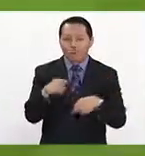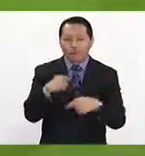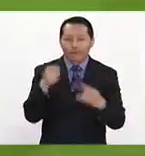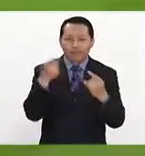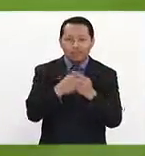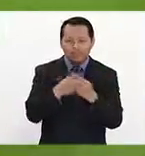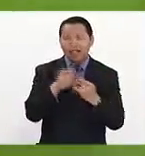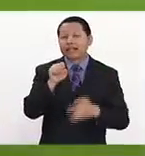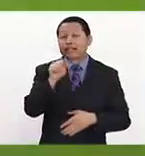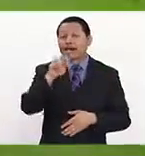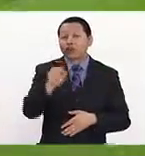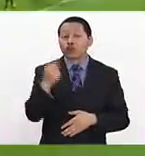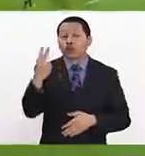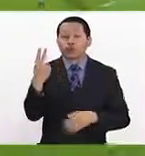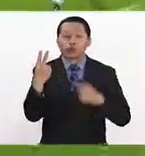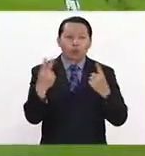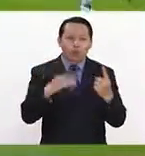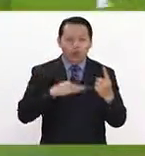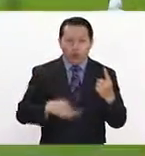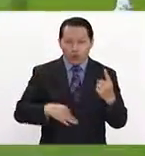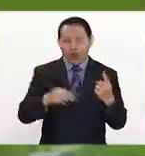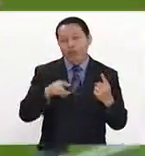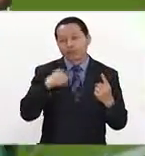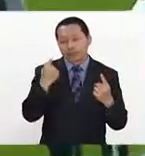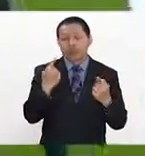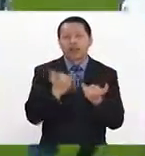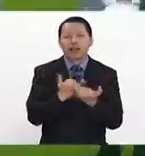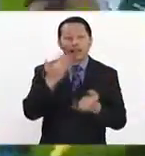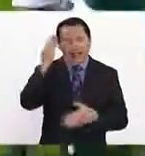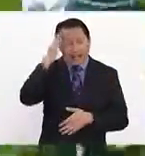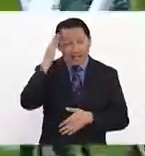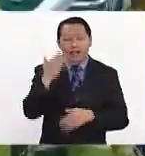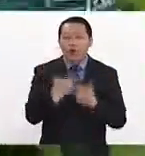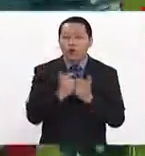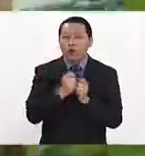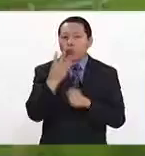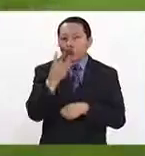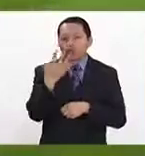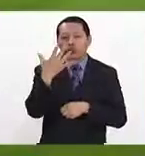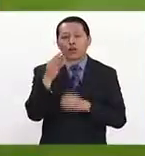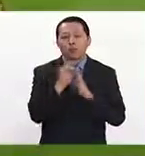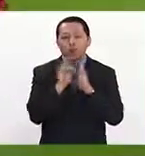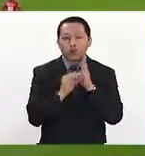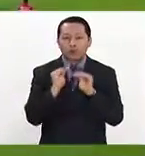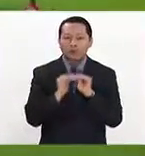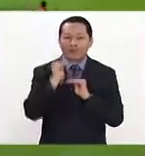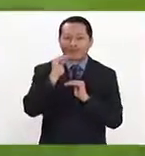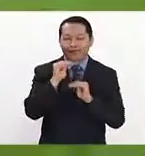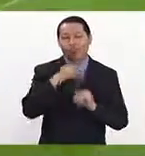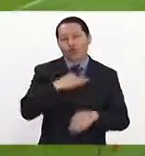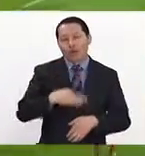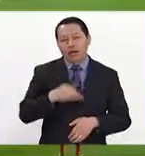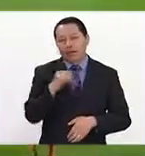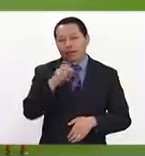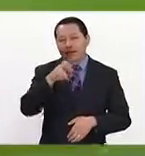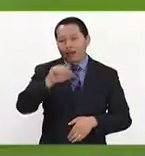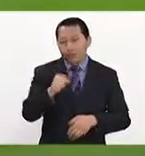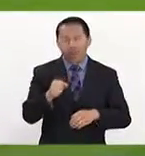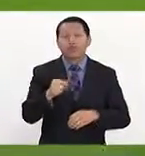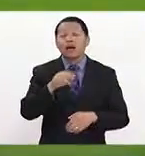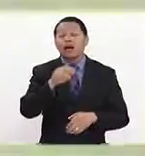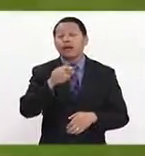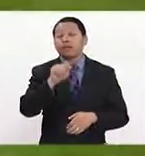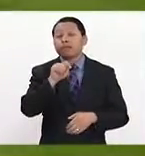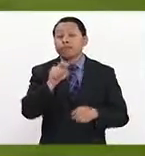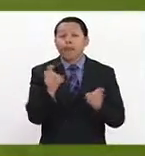bueno, Santos le gana 2-1 al Toluca. Santos es líder del grupo 4 con 5 puntos de ventaja sobre Toluca y Mineros. Tampico Madero